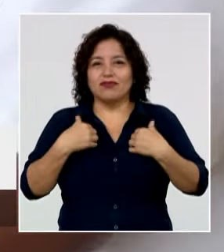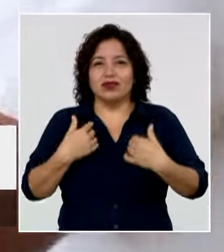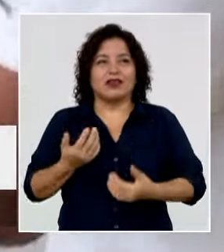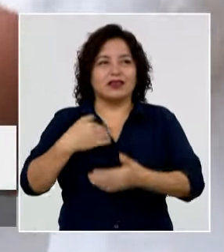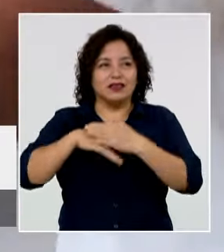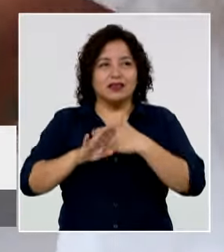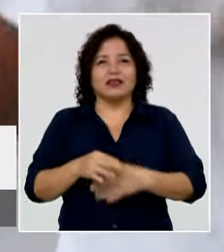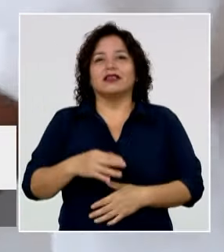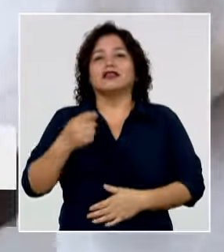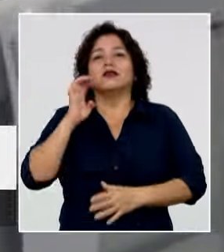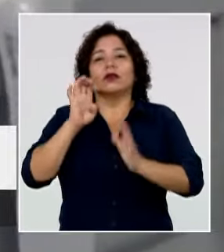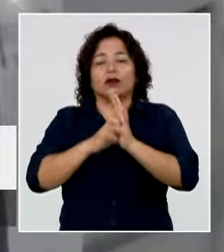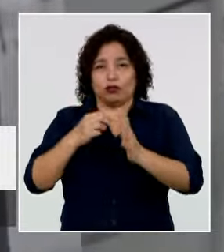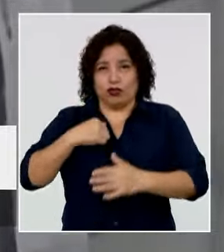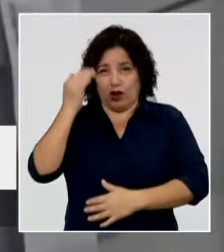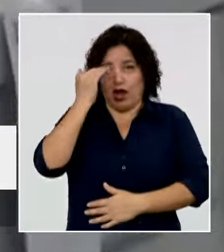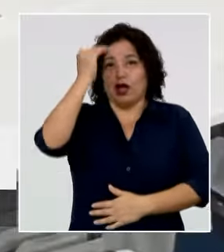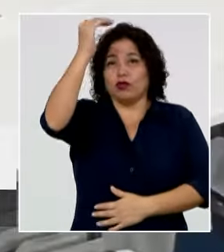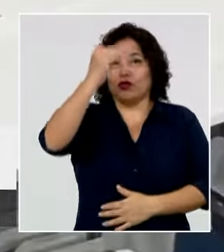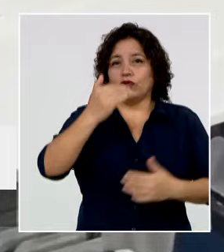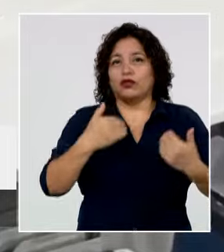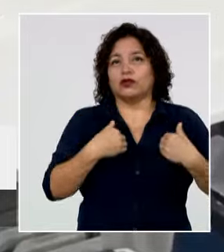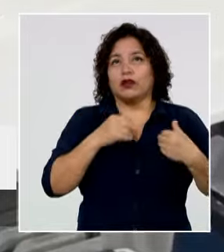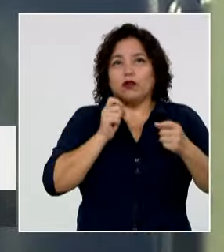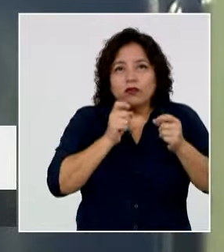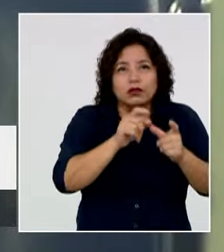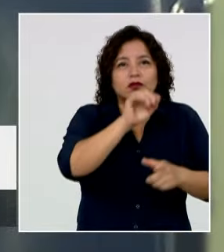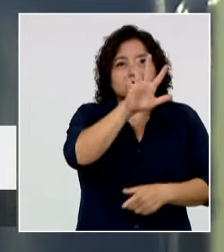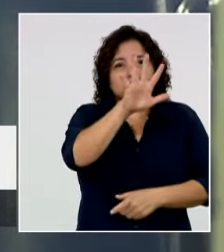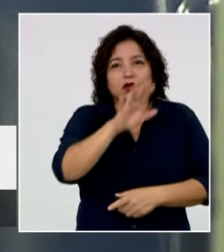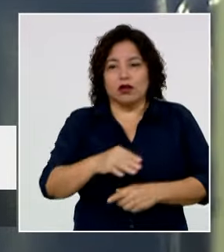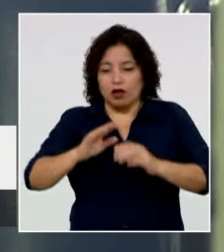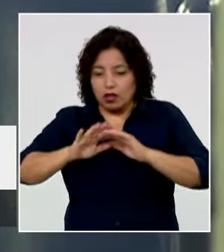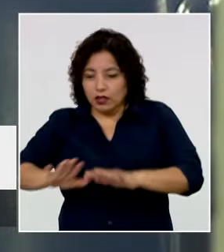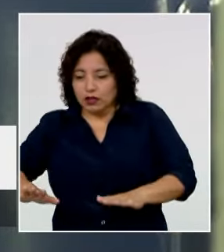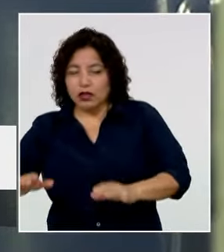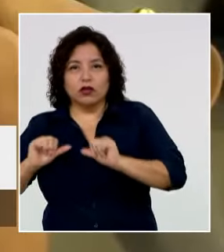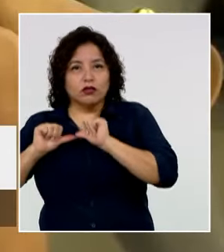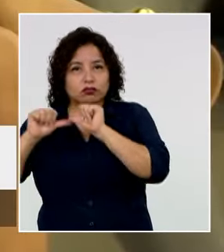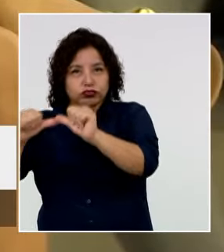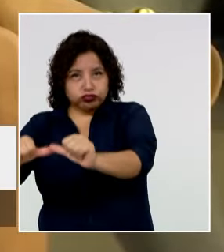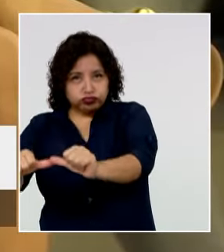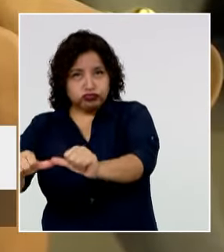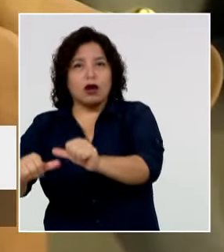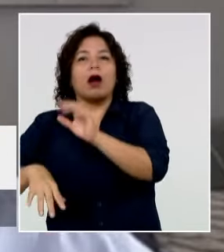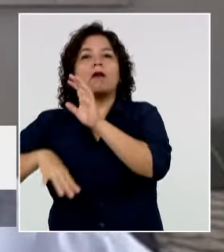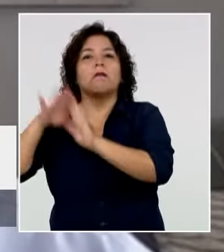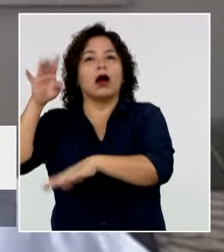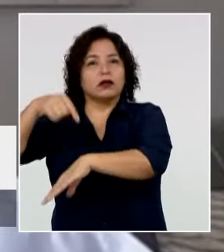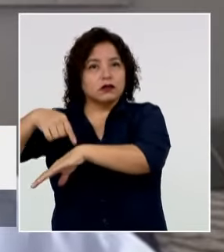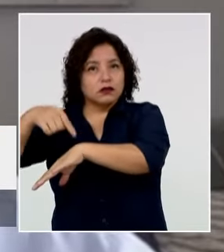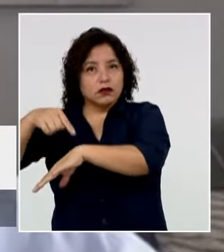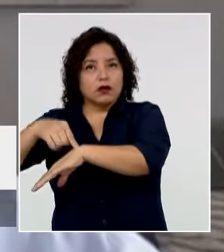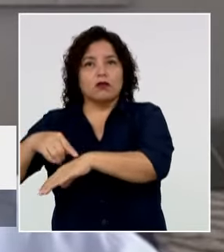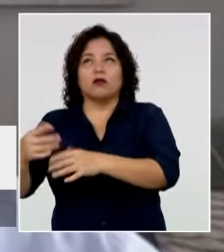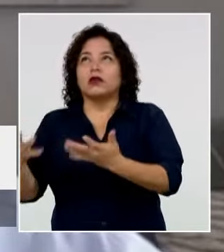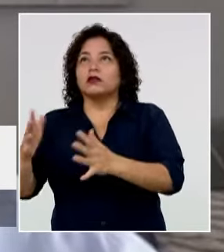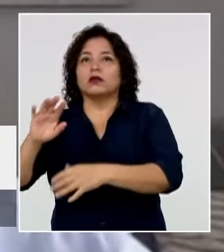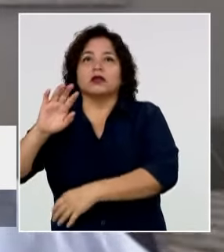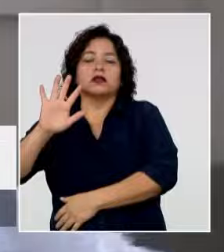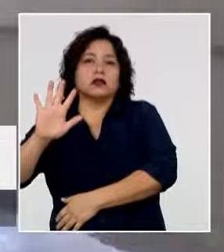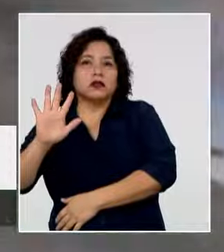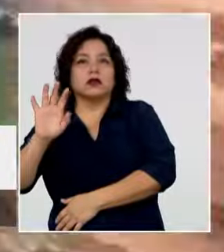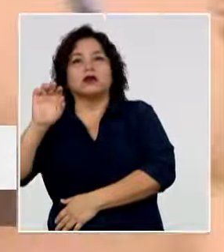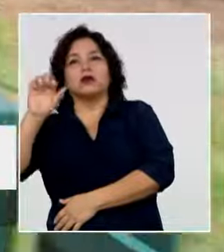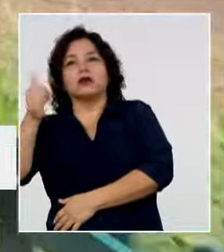yo como adulto fabrico virus por 5 días, el niño sigue fabricando virus también por más tiempo, por 5, 12 o